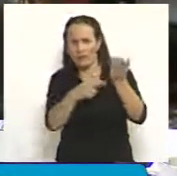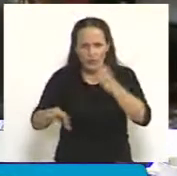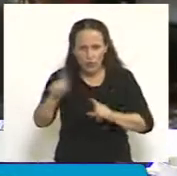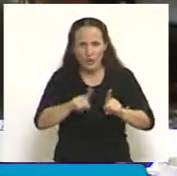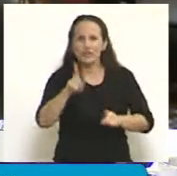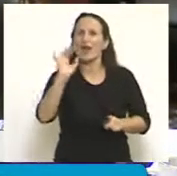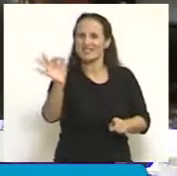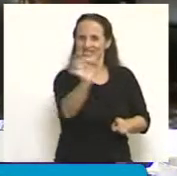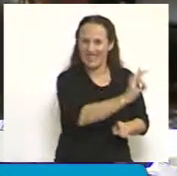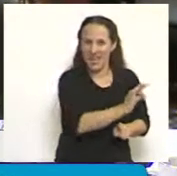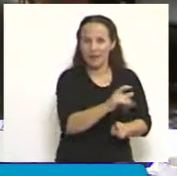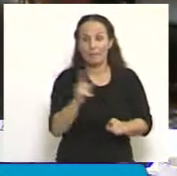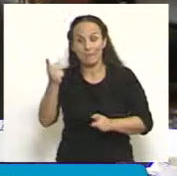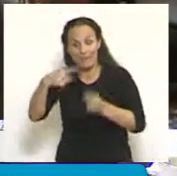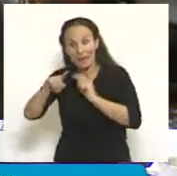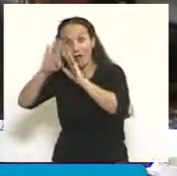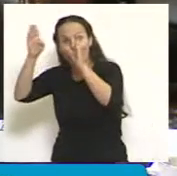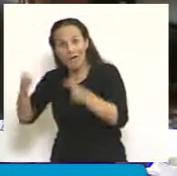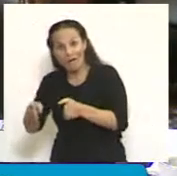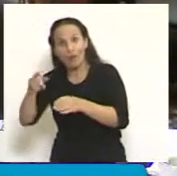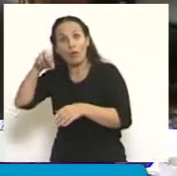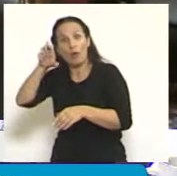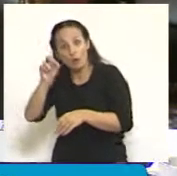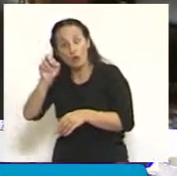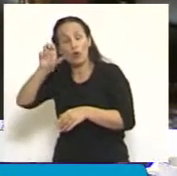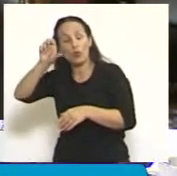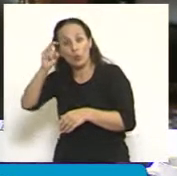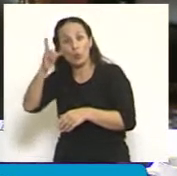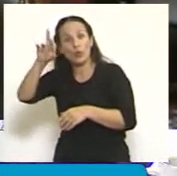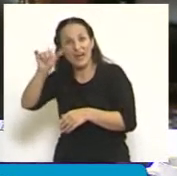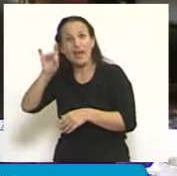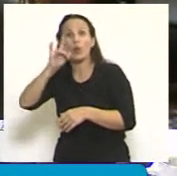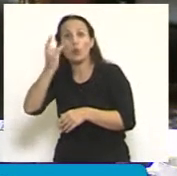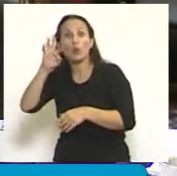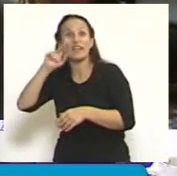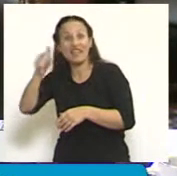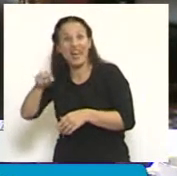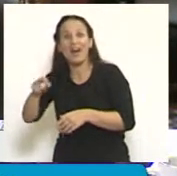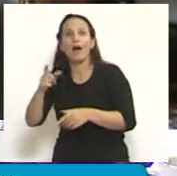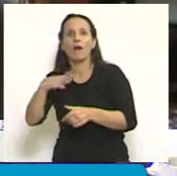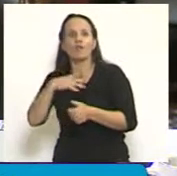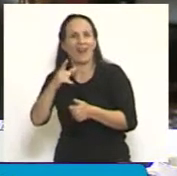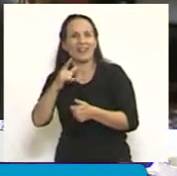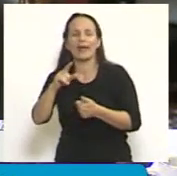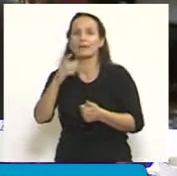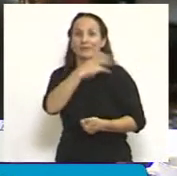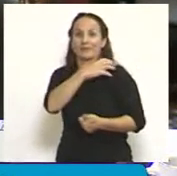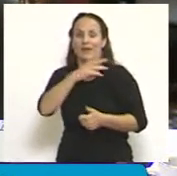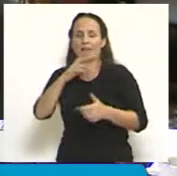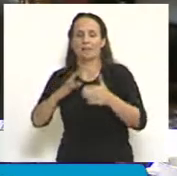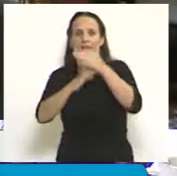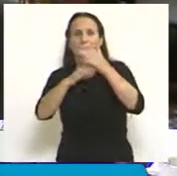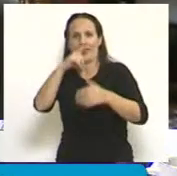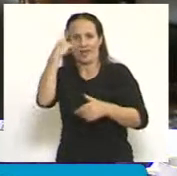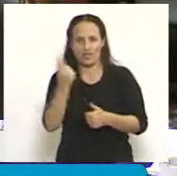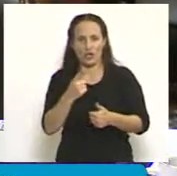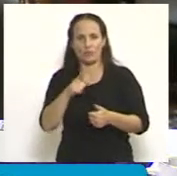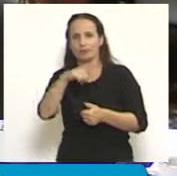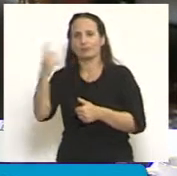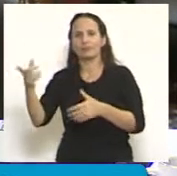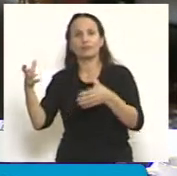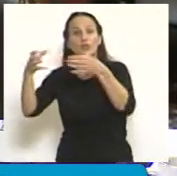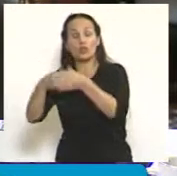de Gil Carbó. Digamos, la Procuración General de la Nación existió antes y fundamentalmente existió por la defensa de la Constitución